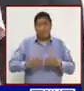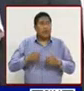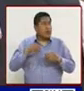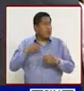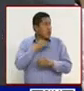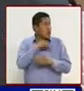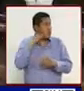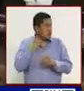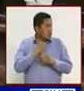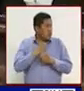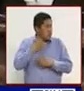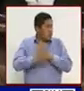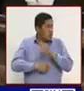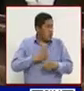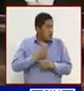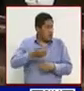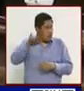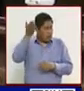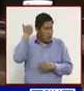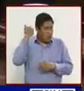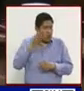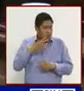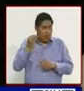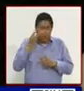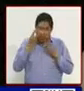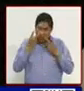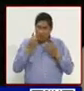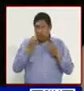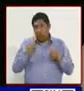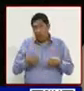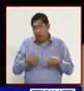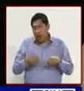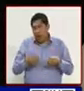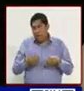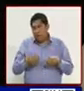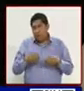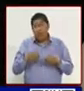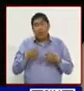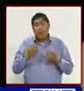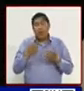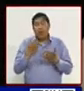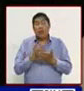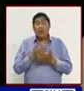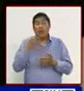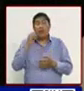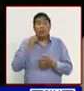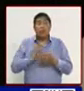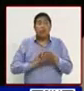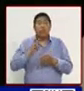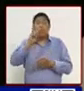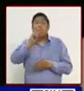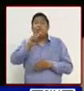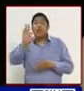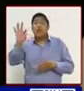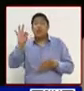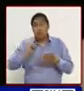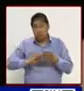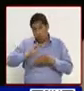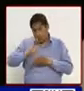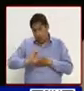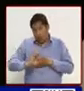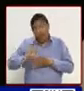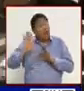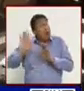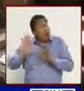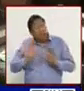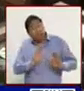nosotros hemos trabajado desde el año pasado y que prevemos nos pueda alcanzar para llegar al 29 de octubre. Está en manos de la Asamblea